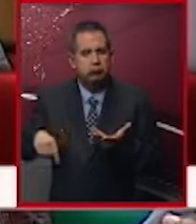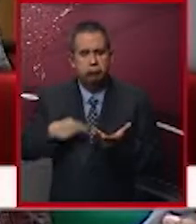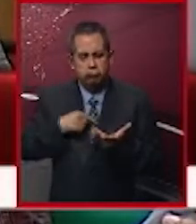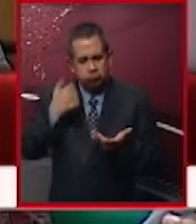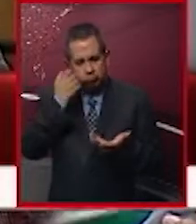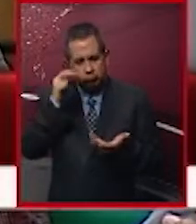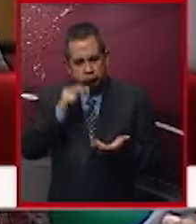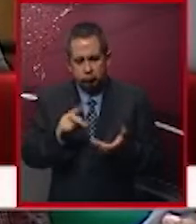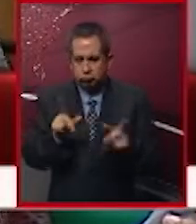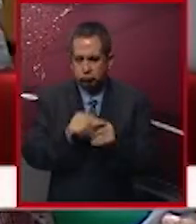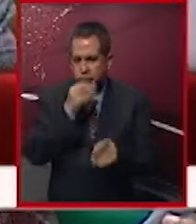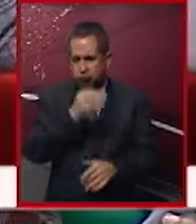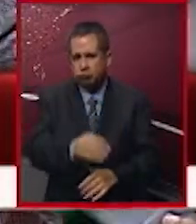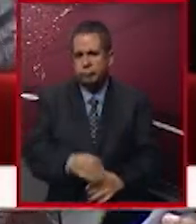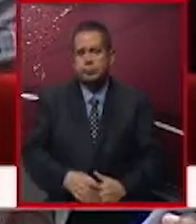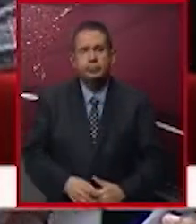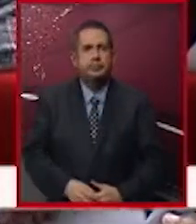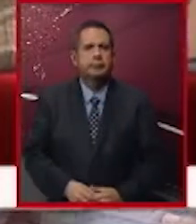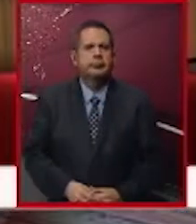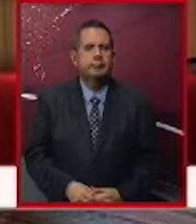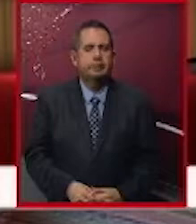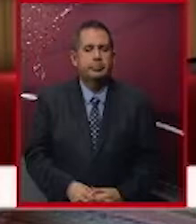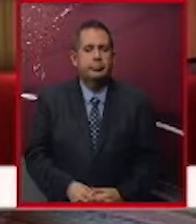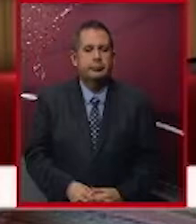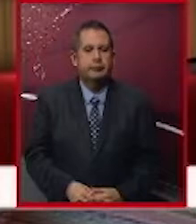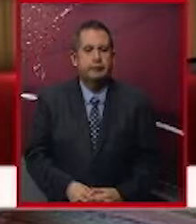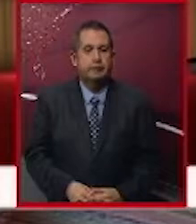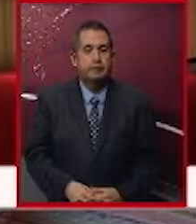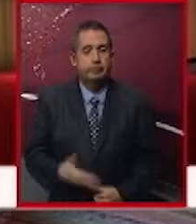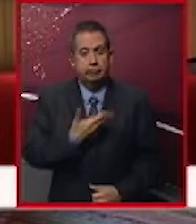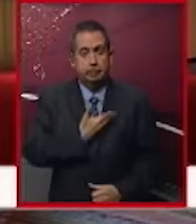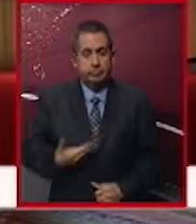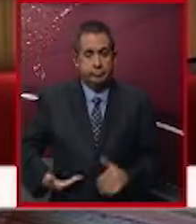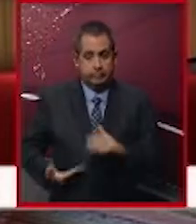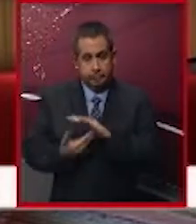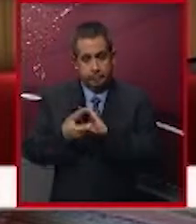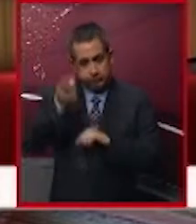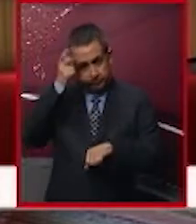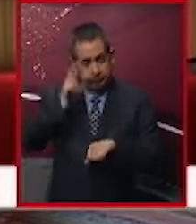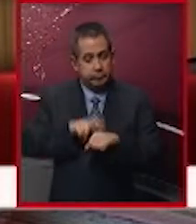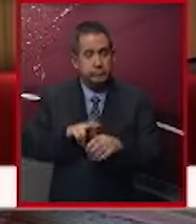esta comisión. Es cuanto, presidente. El